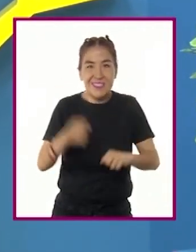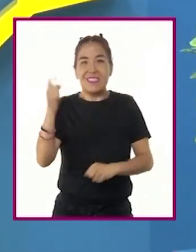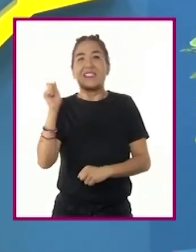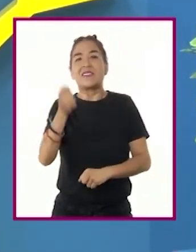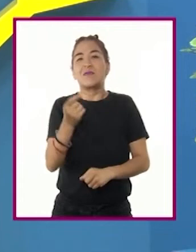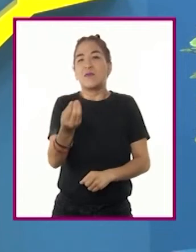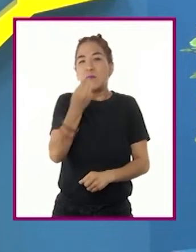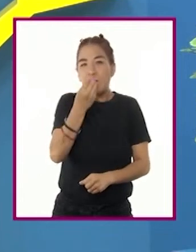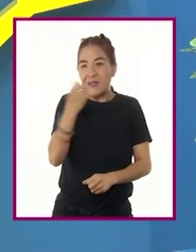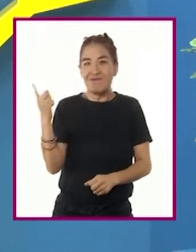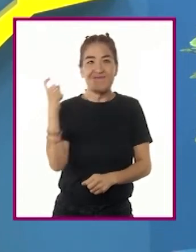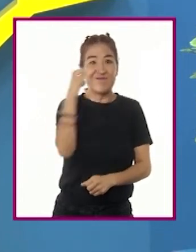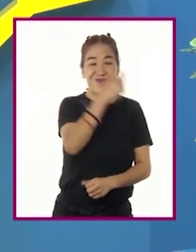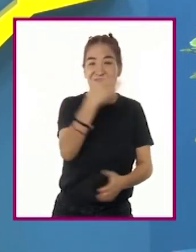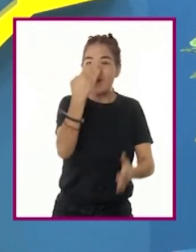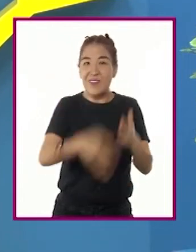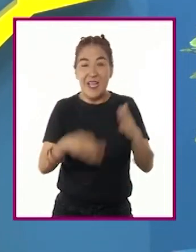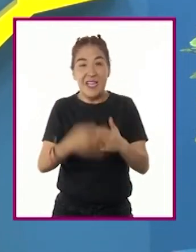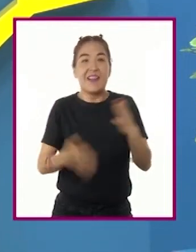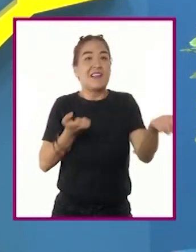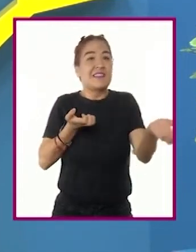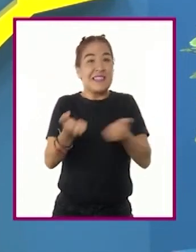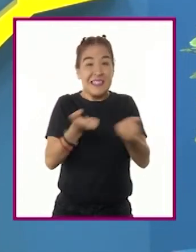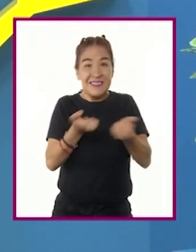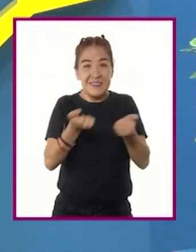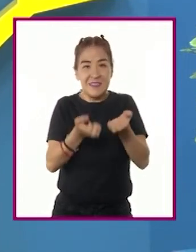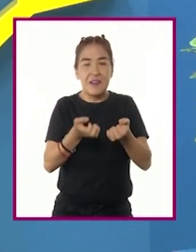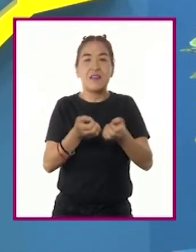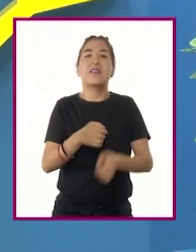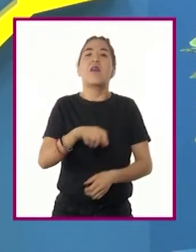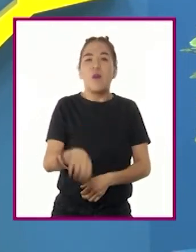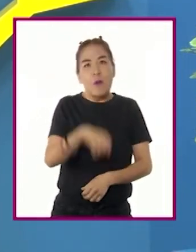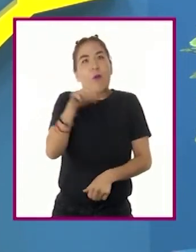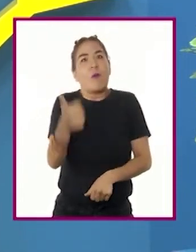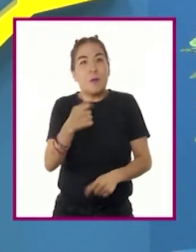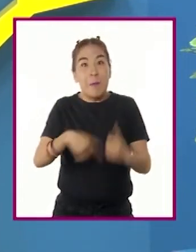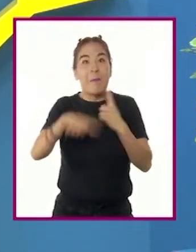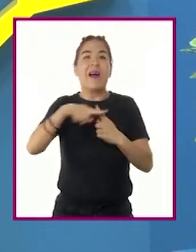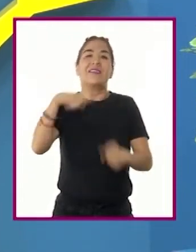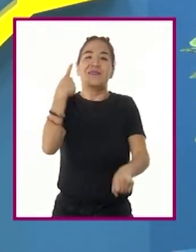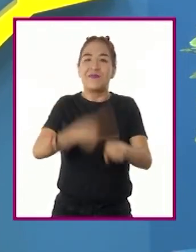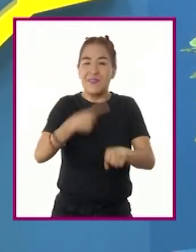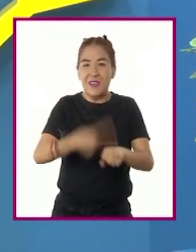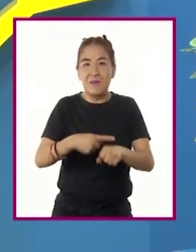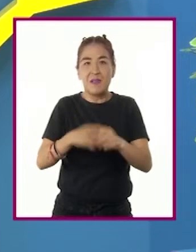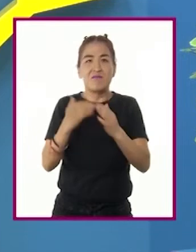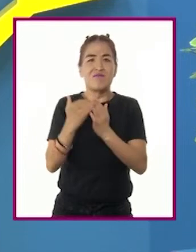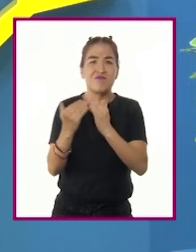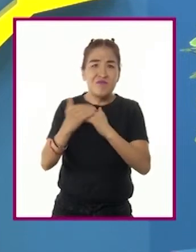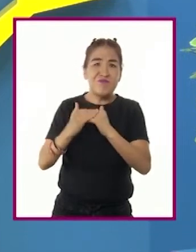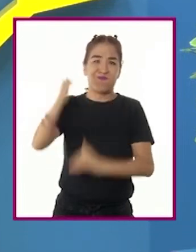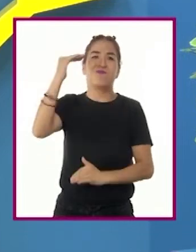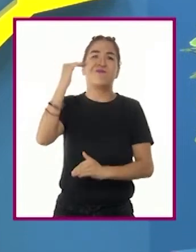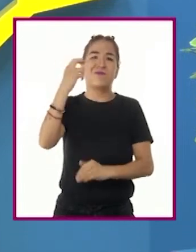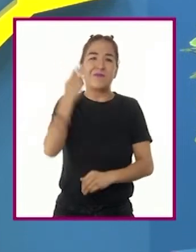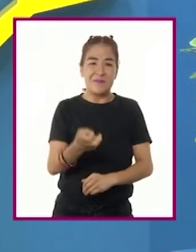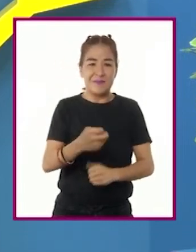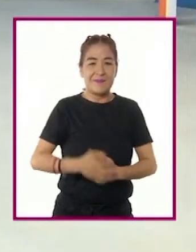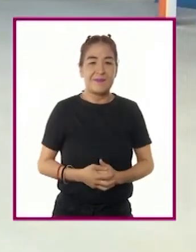deficiente alimentación y la falta de ejercicio han hecho que otras enfermedades hayan crecido